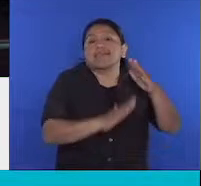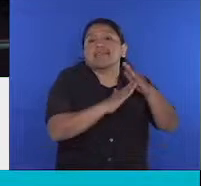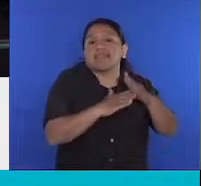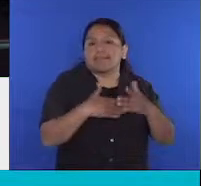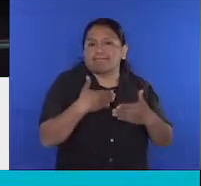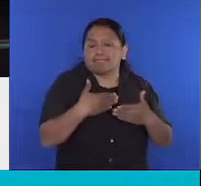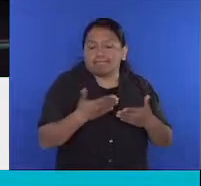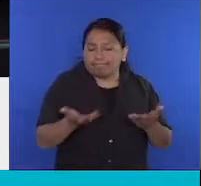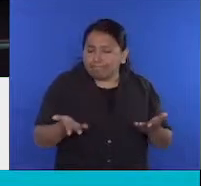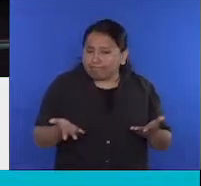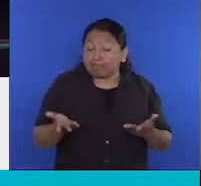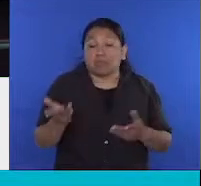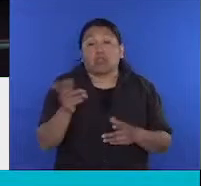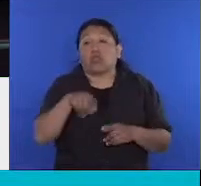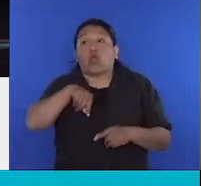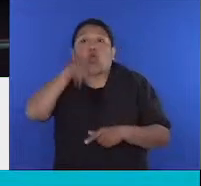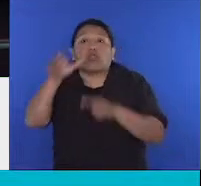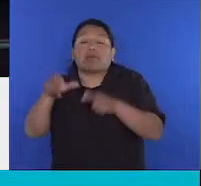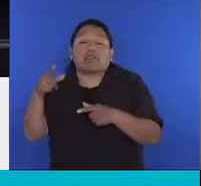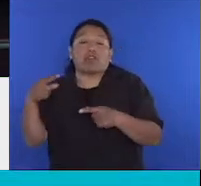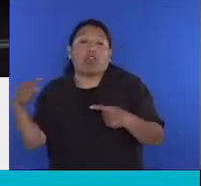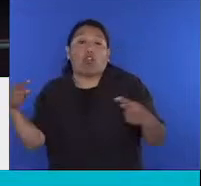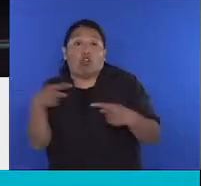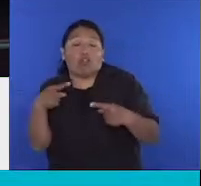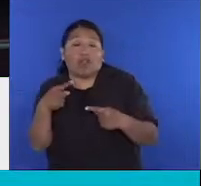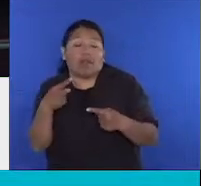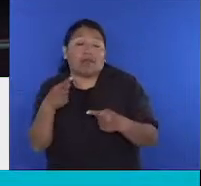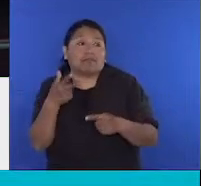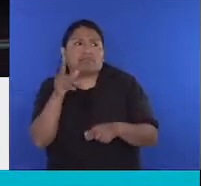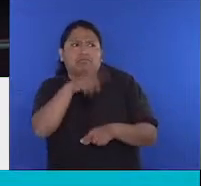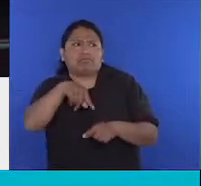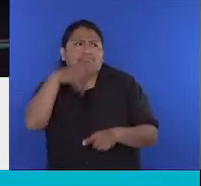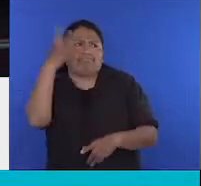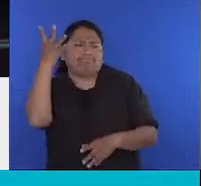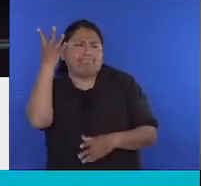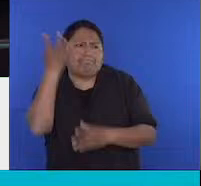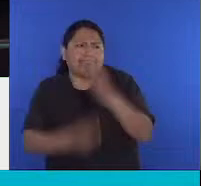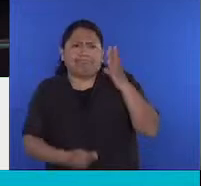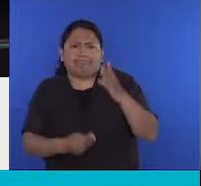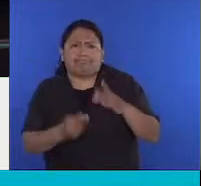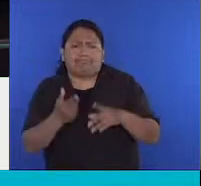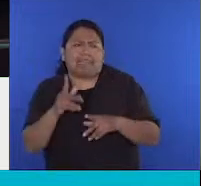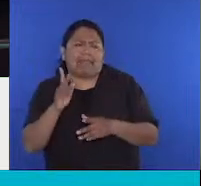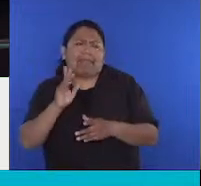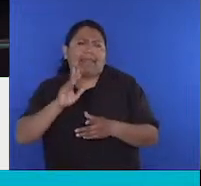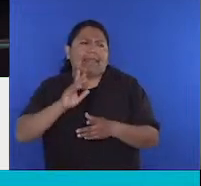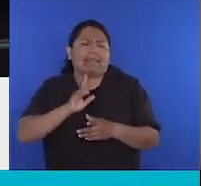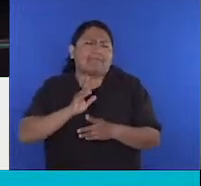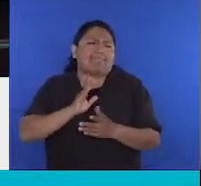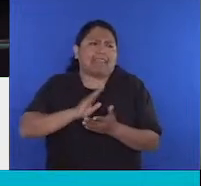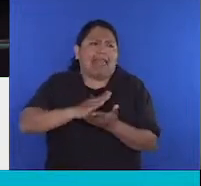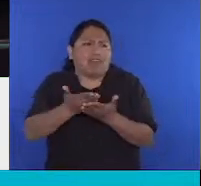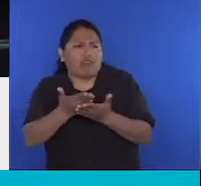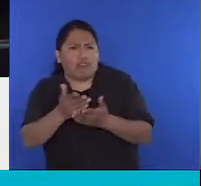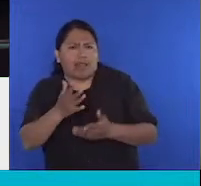nuestro líder no solo están equivocados, sino que además son traidores a la patria o traidores al pueblo de la